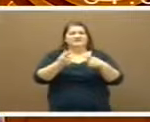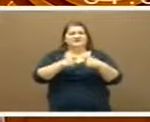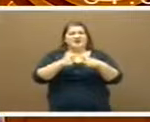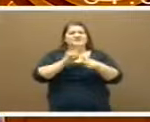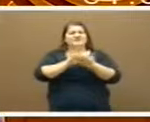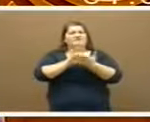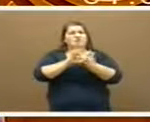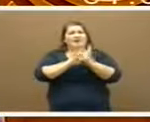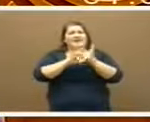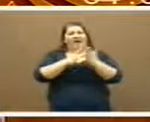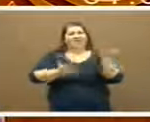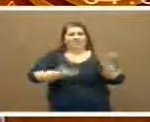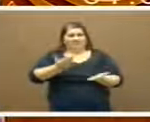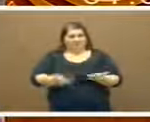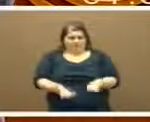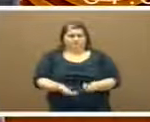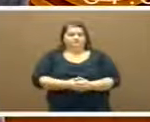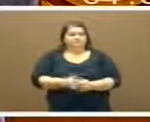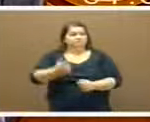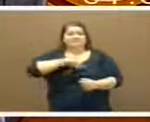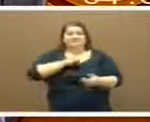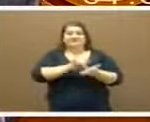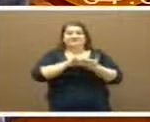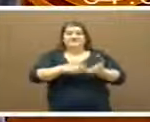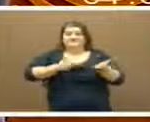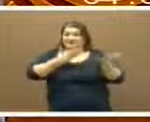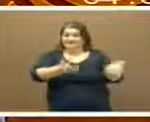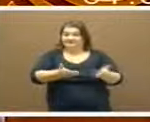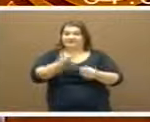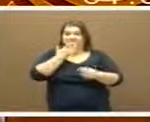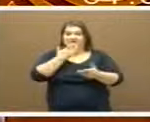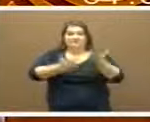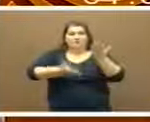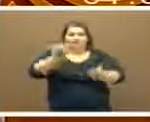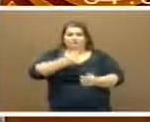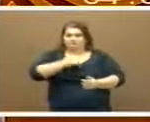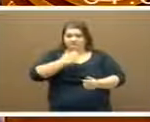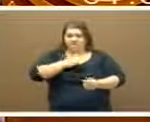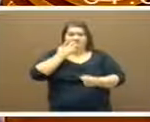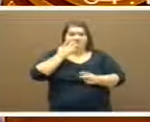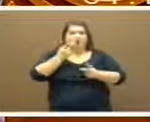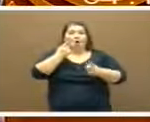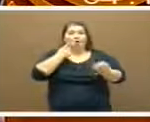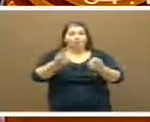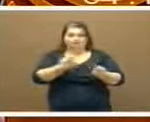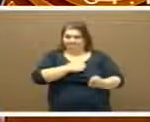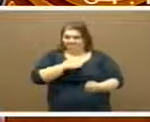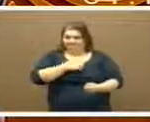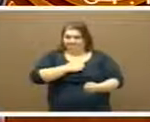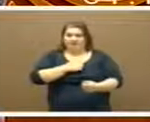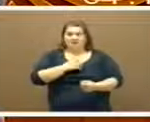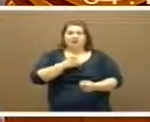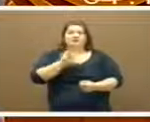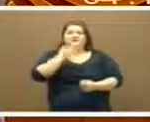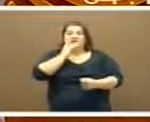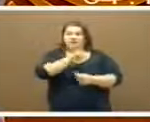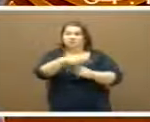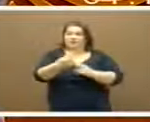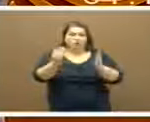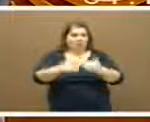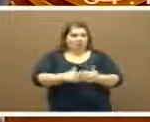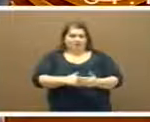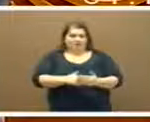los servicios. De nada vale prestar buenos servicios si no pueden ser evaluados, si no pueden ser controlados y si no pueden tener resultados